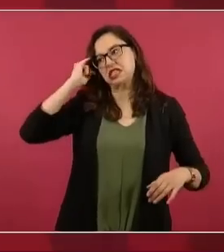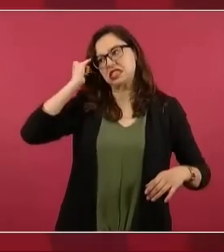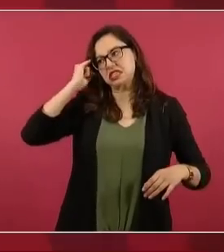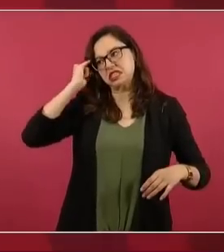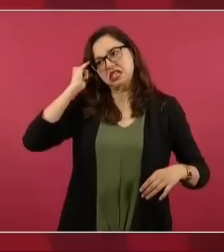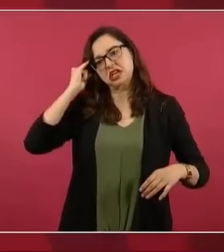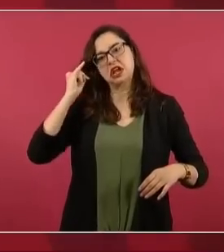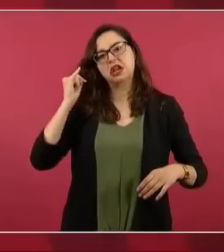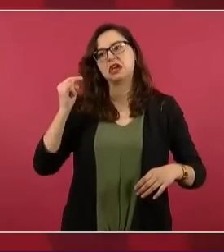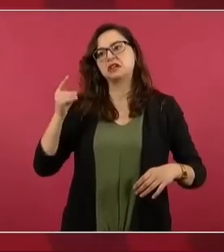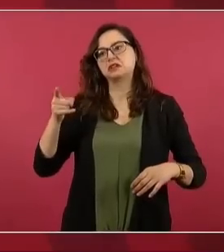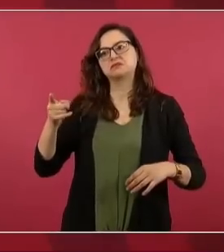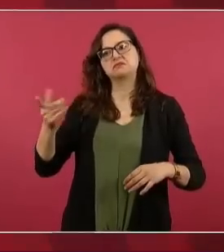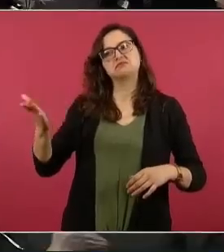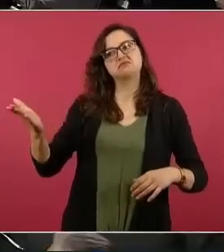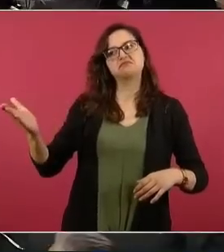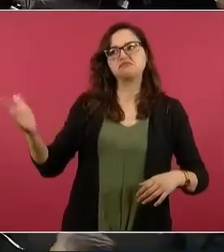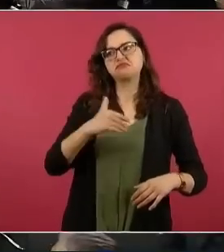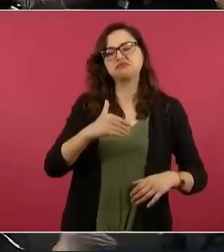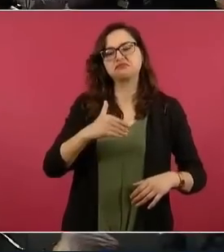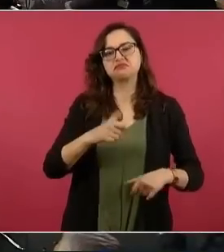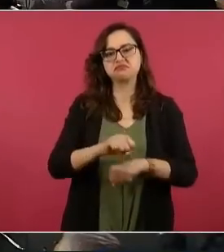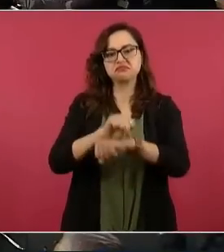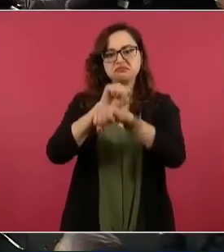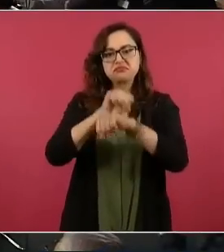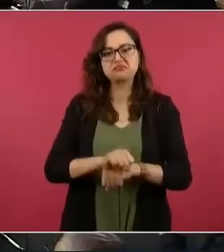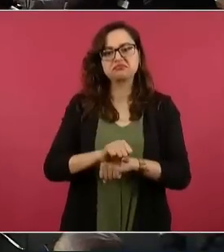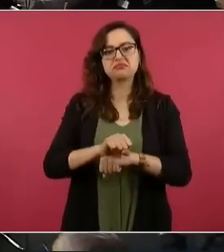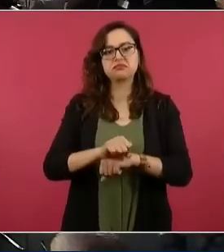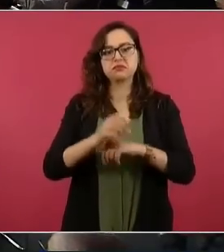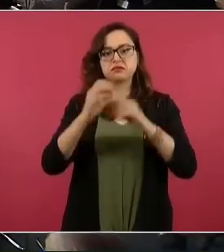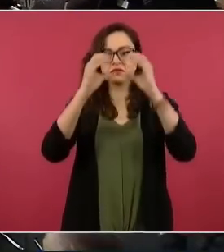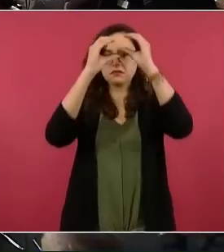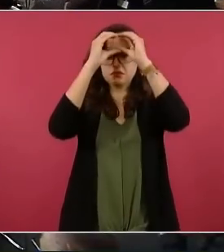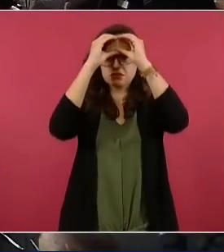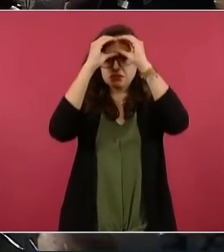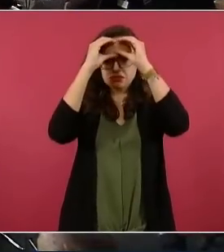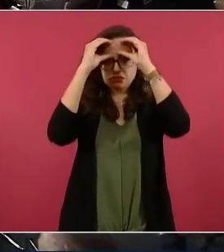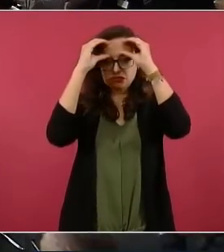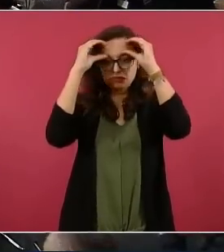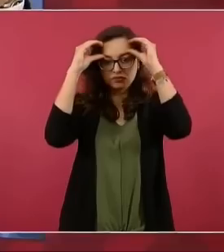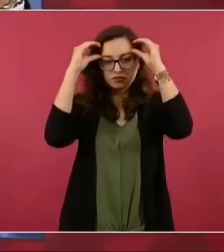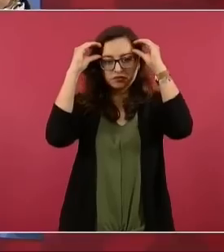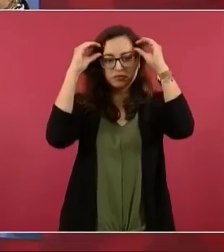o sea, con un mecapal y una silla en Chiapas